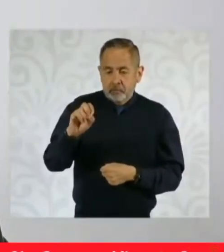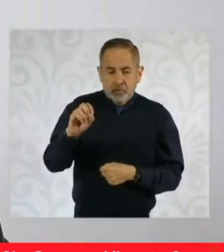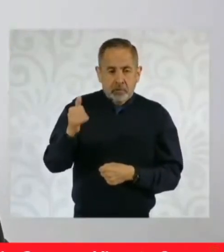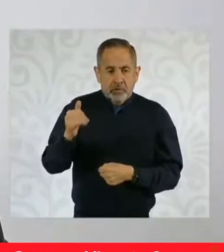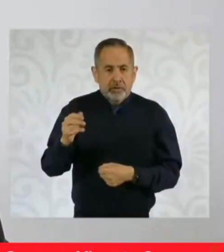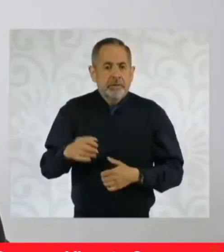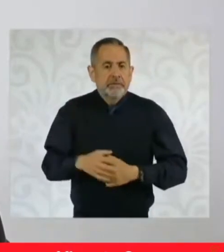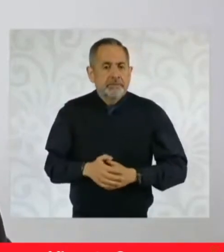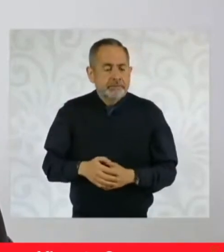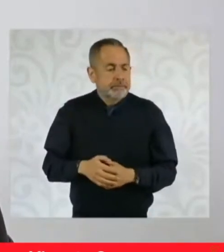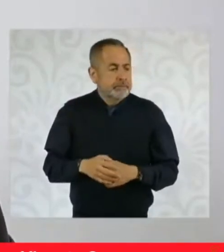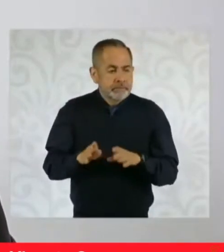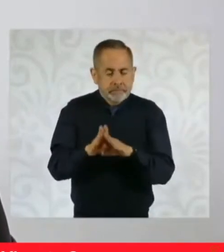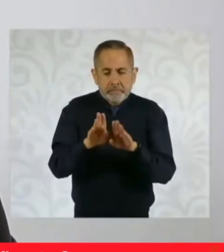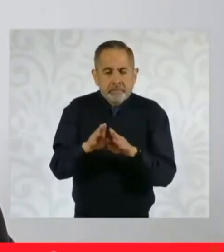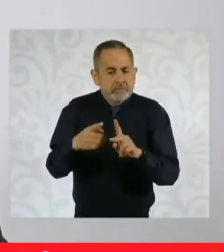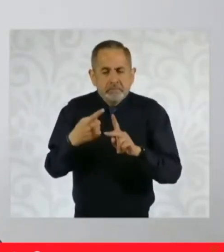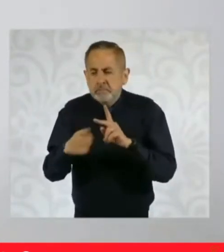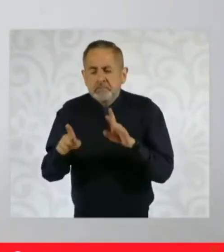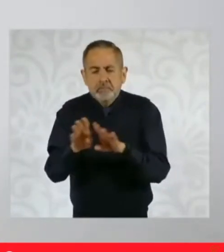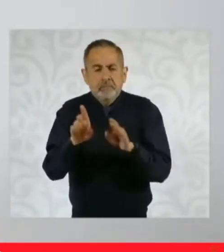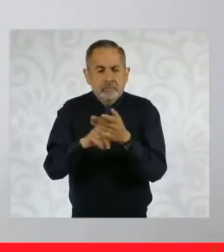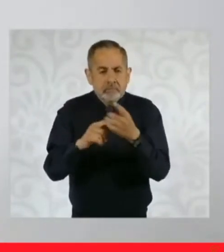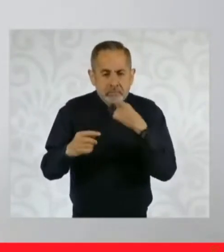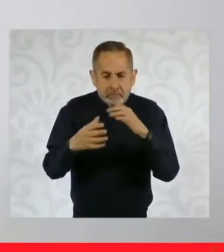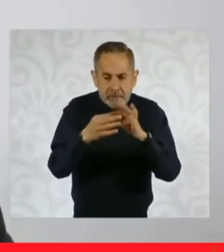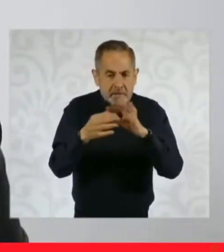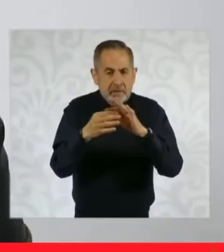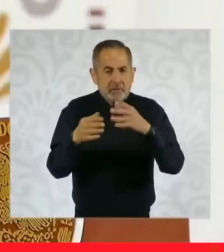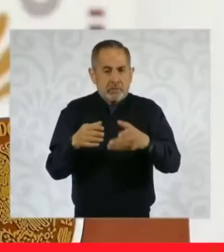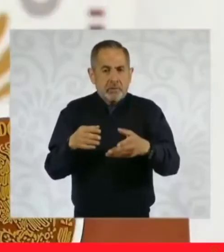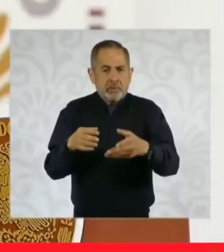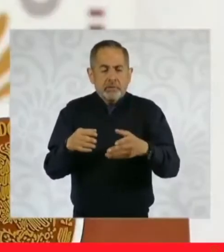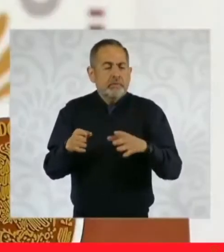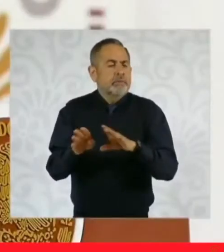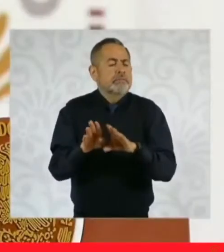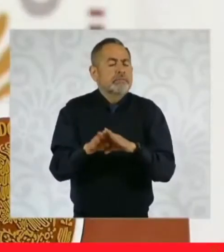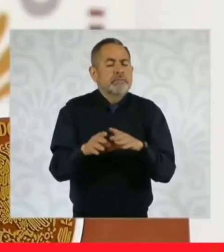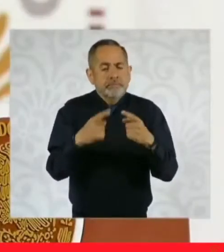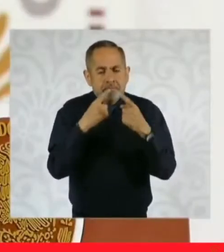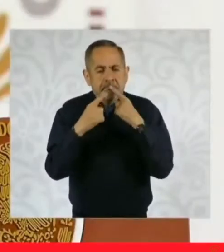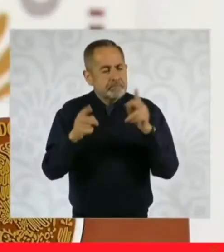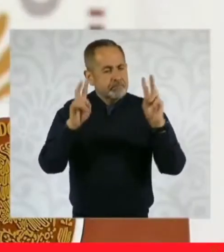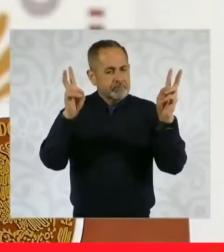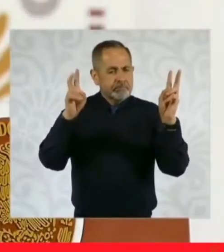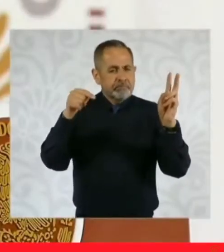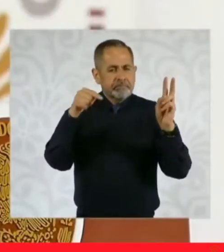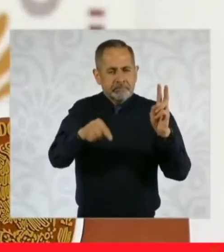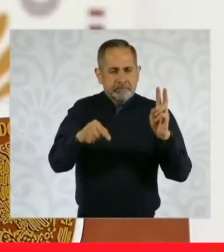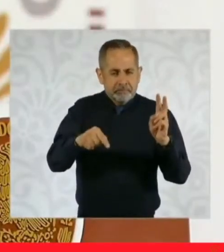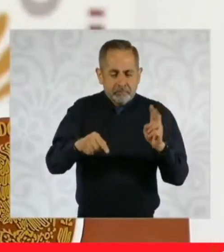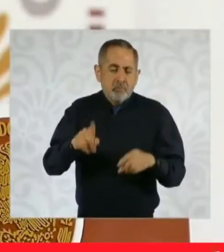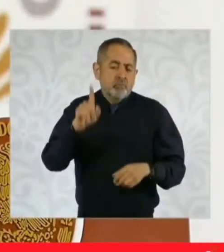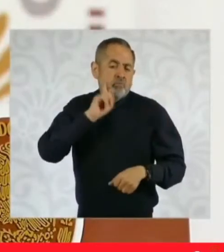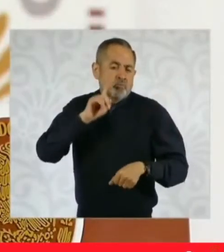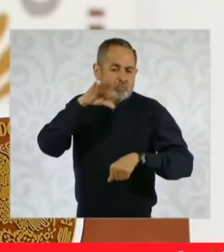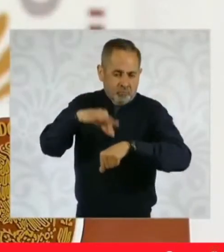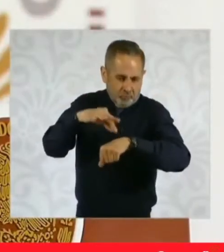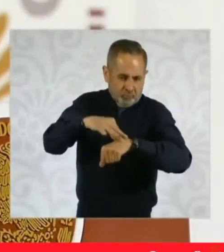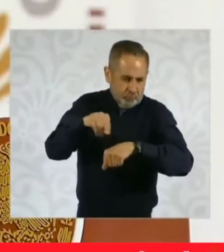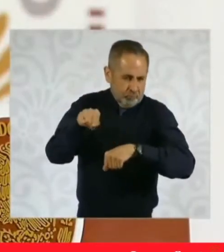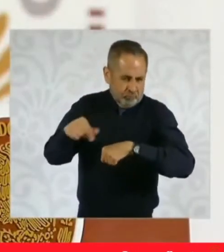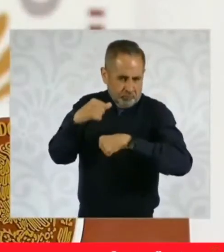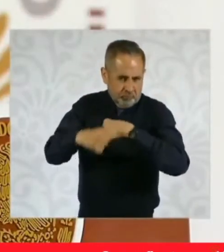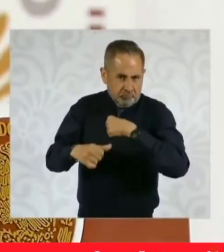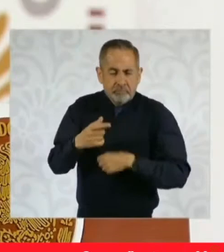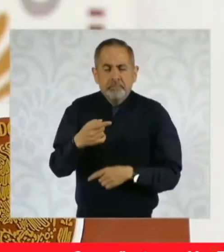una cápsula que nos va a hablar de aquel emblemático día de su examen, donde se titula como médica cirujana, me gustaría dar